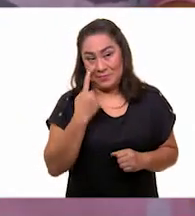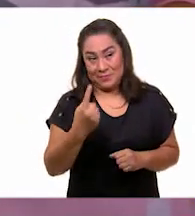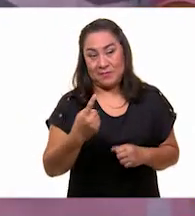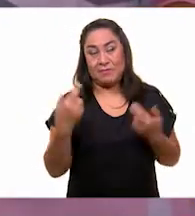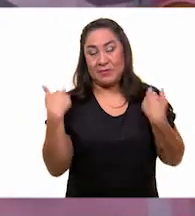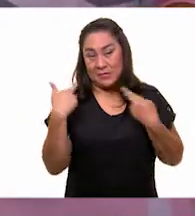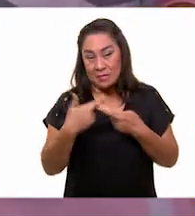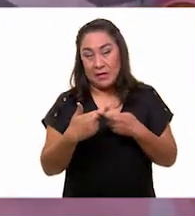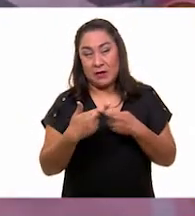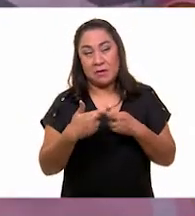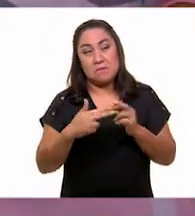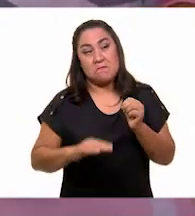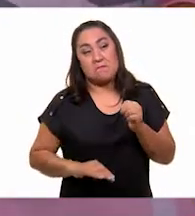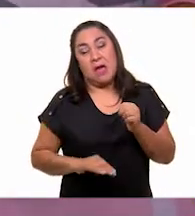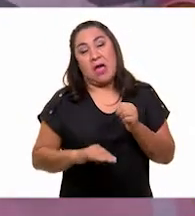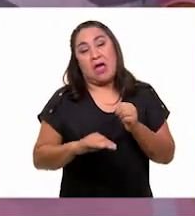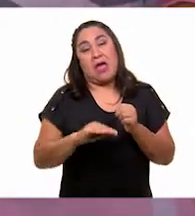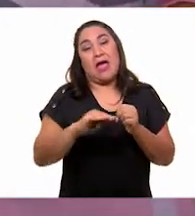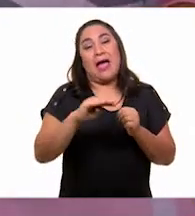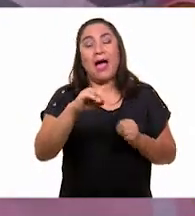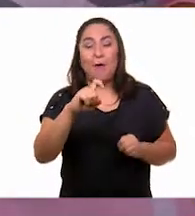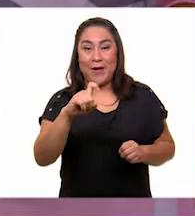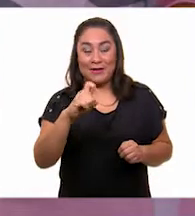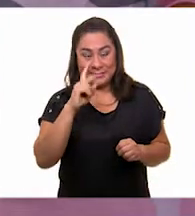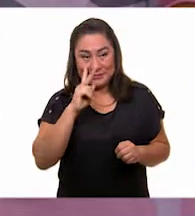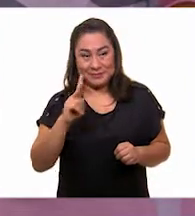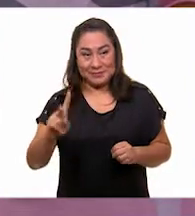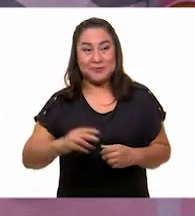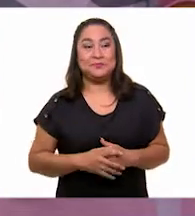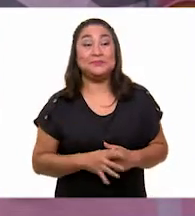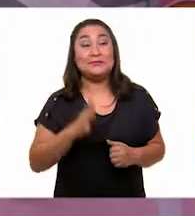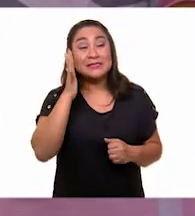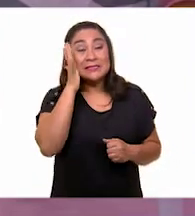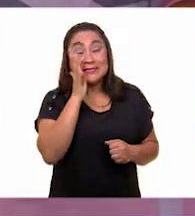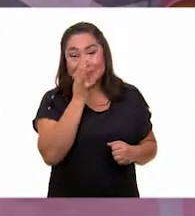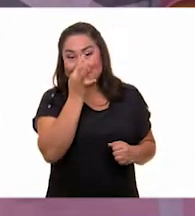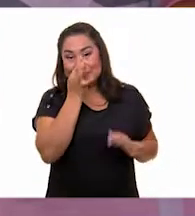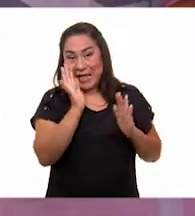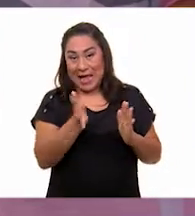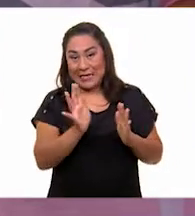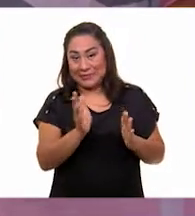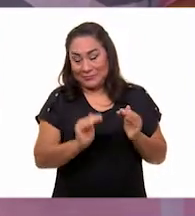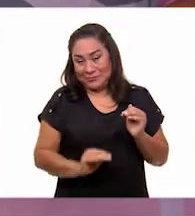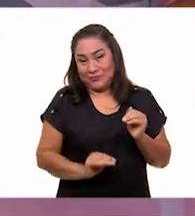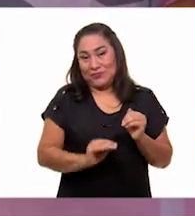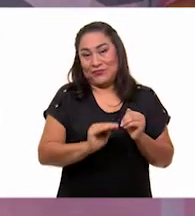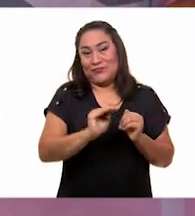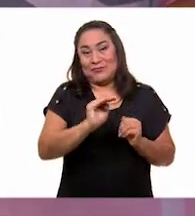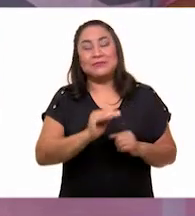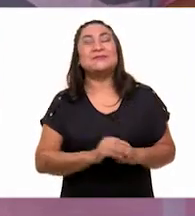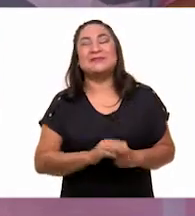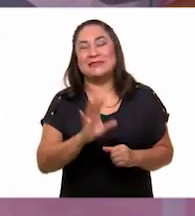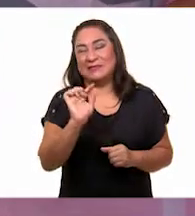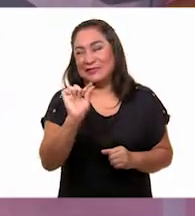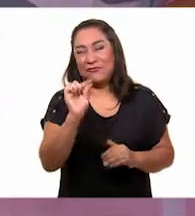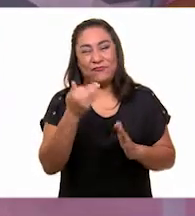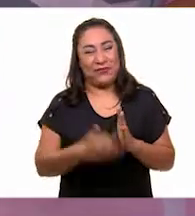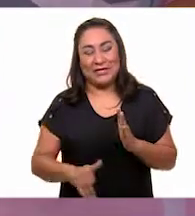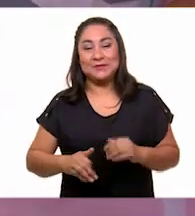Angie lleva bastante adelantado el camino. Ya casi se está llenando. Así es, ya le falta poquito para